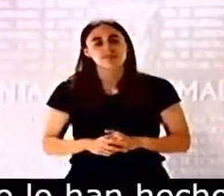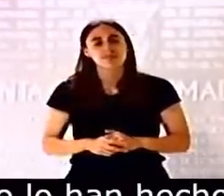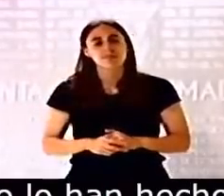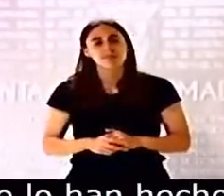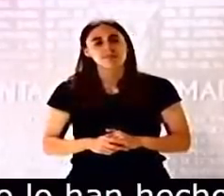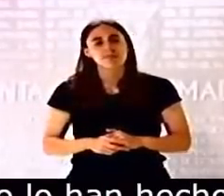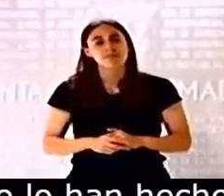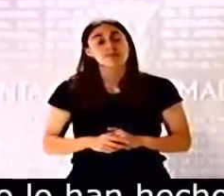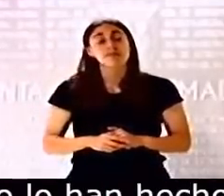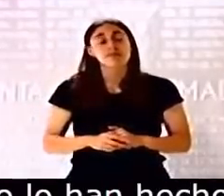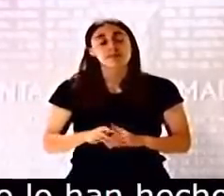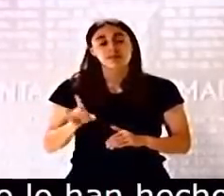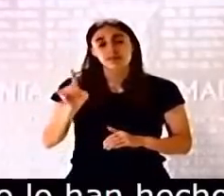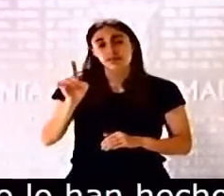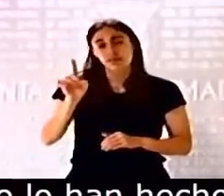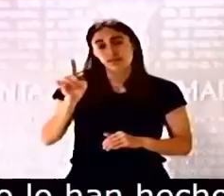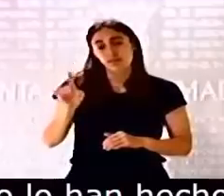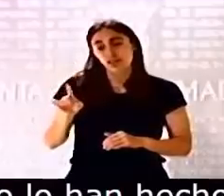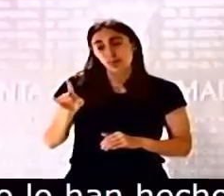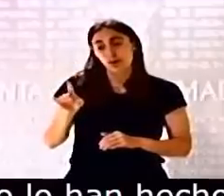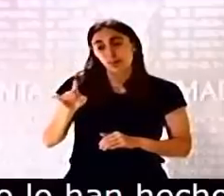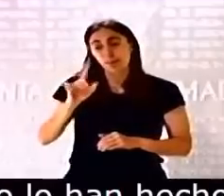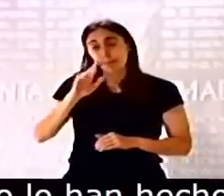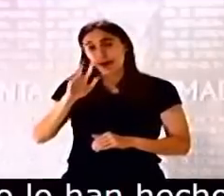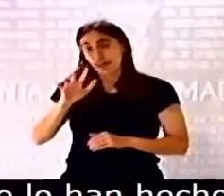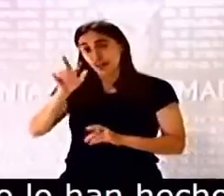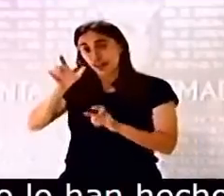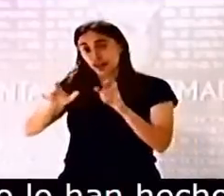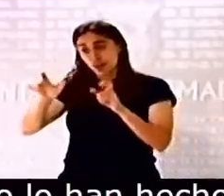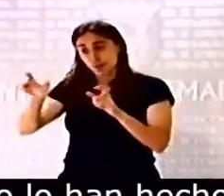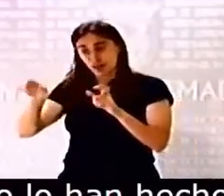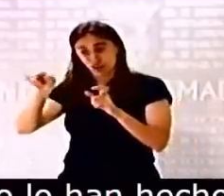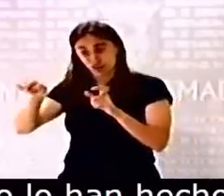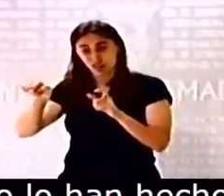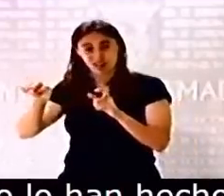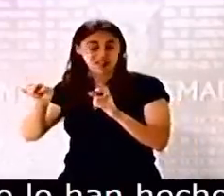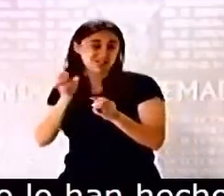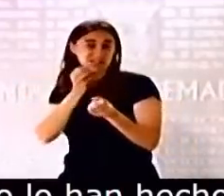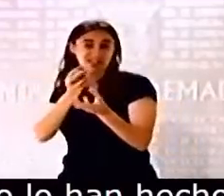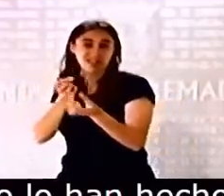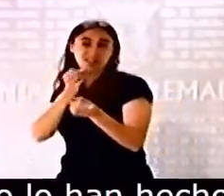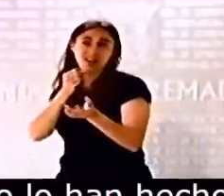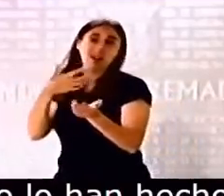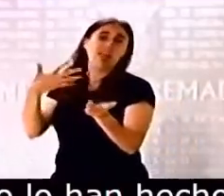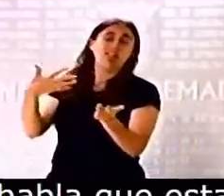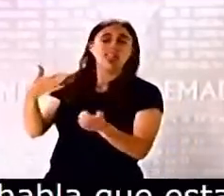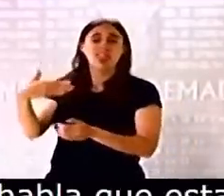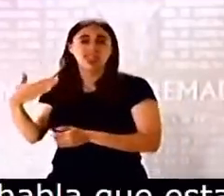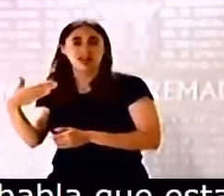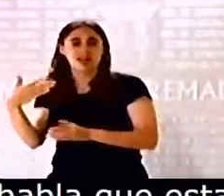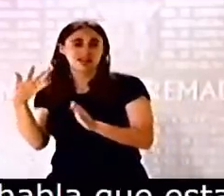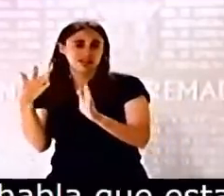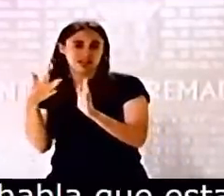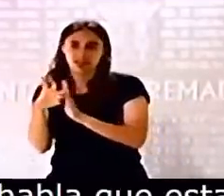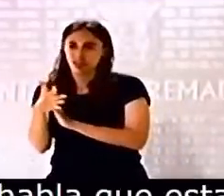Y habla de que esas personas que han hecho esos comentarios no merecen la